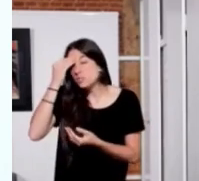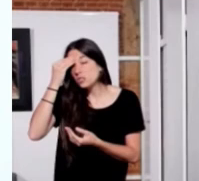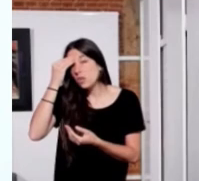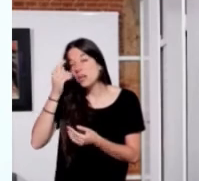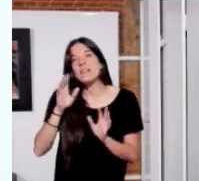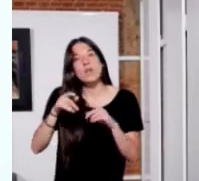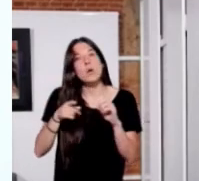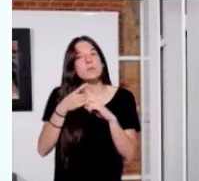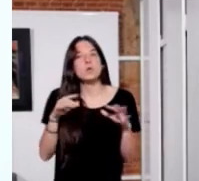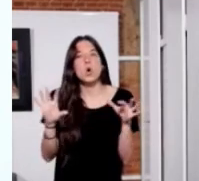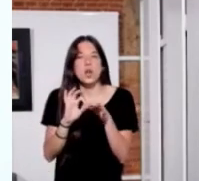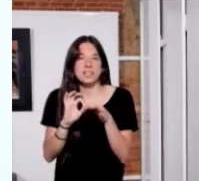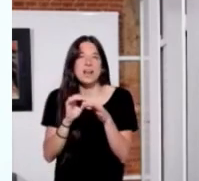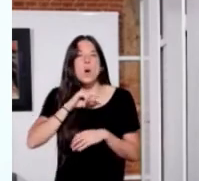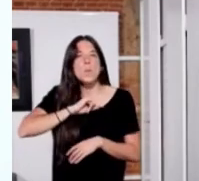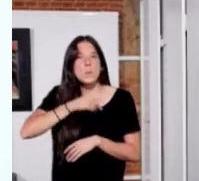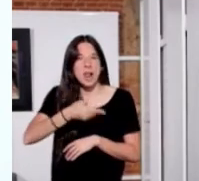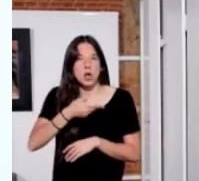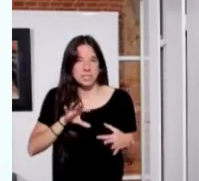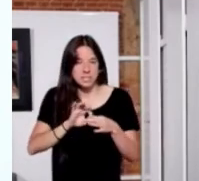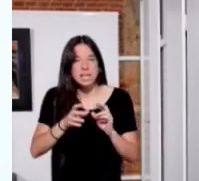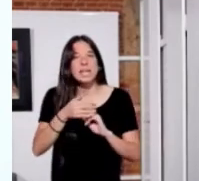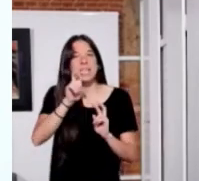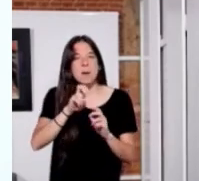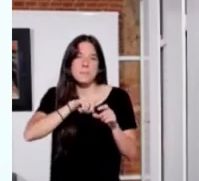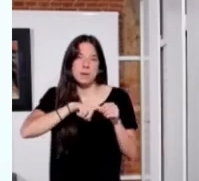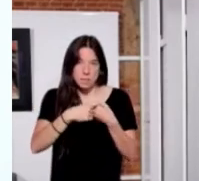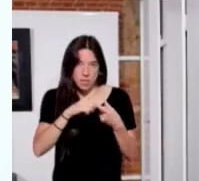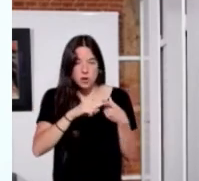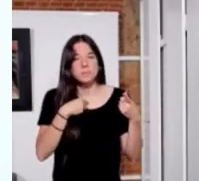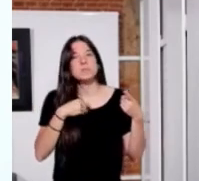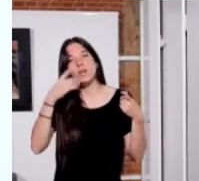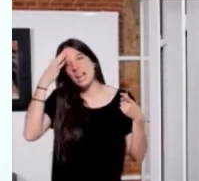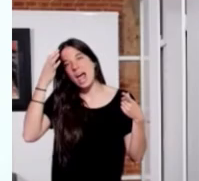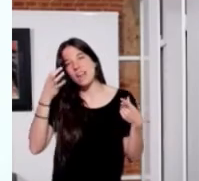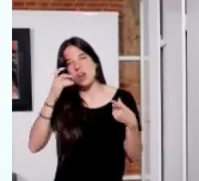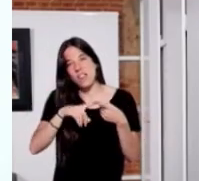con los valores, en el tema de la participación y en el tema de la relacionalidad cívica.